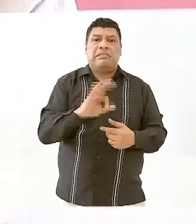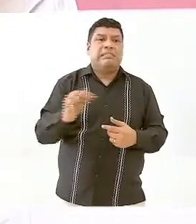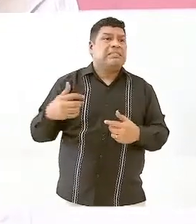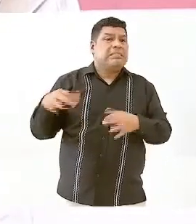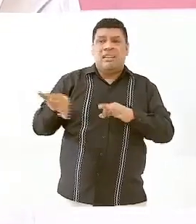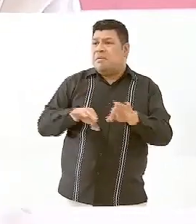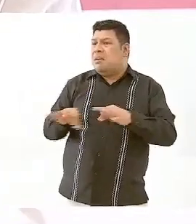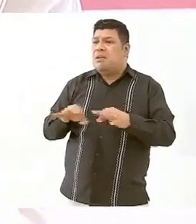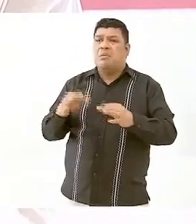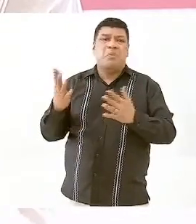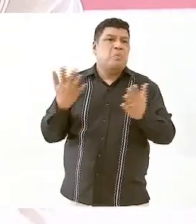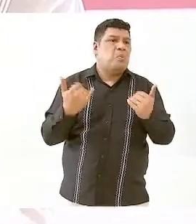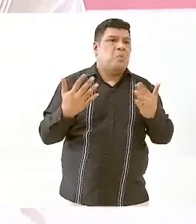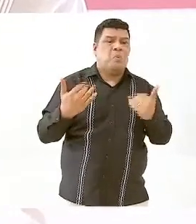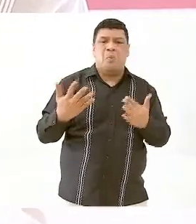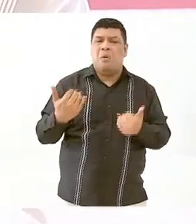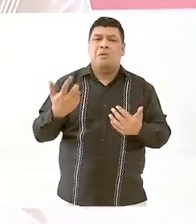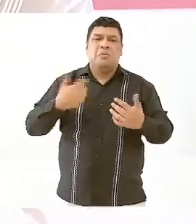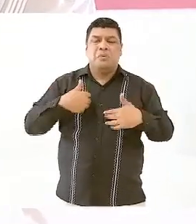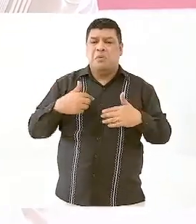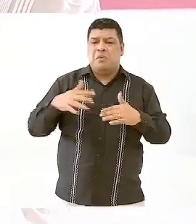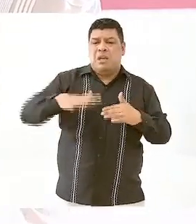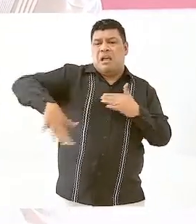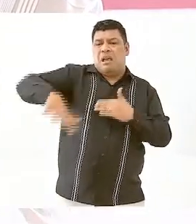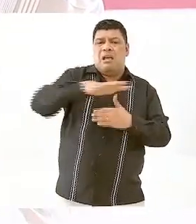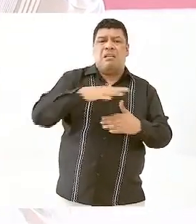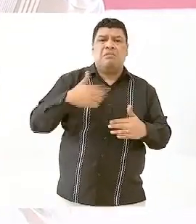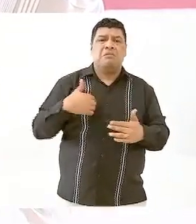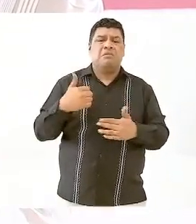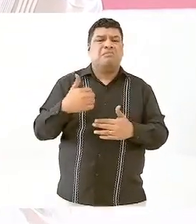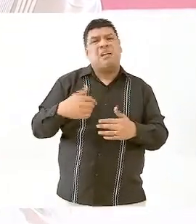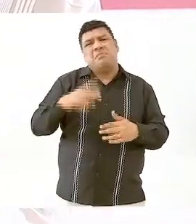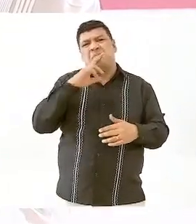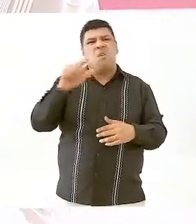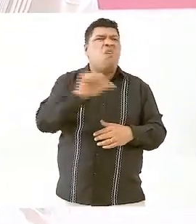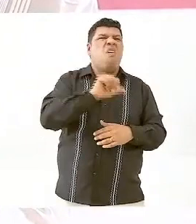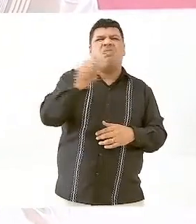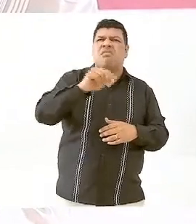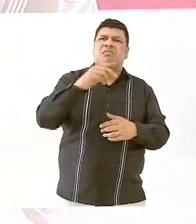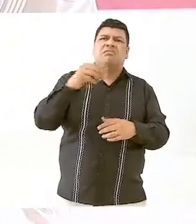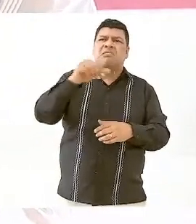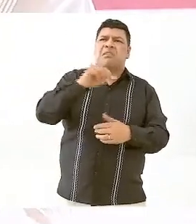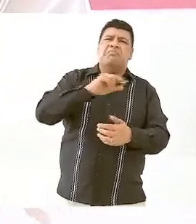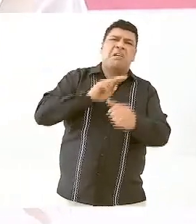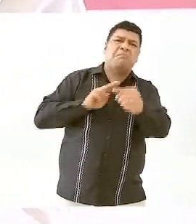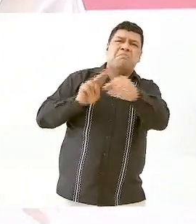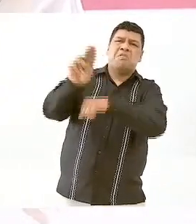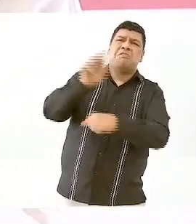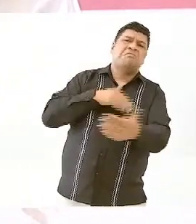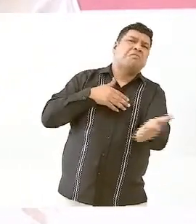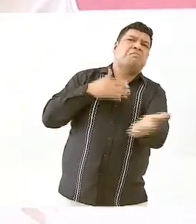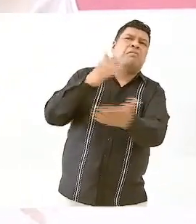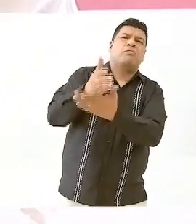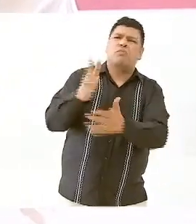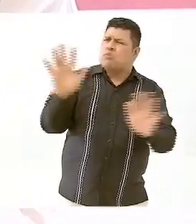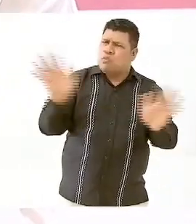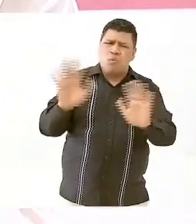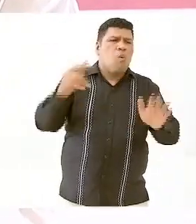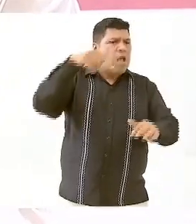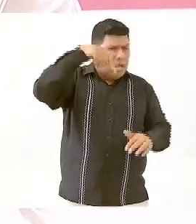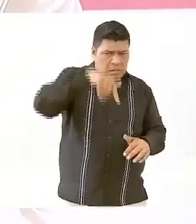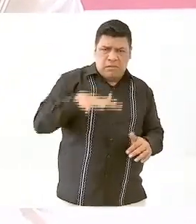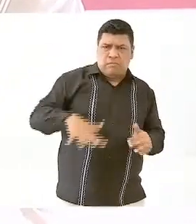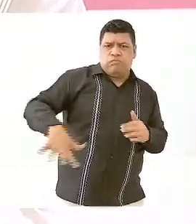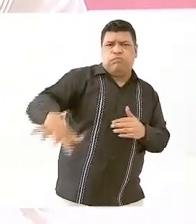empleo en sus lugares de origen y en vez de seguir su camino hacia el norte, que aquí tengan